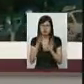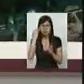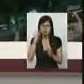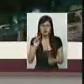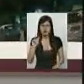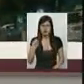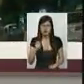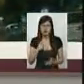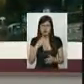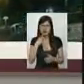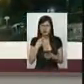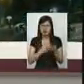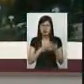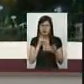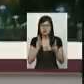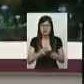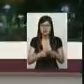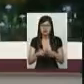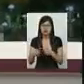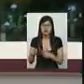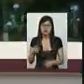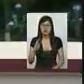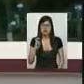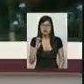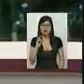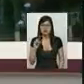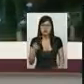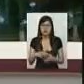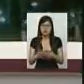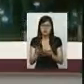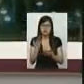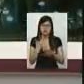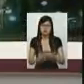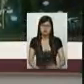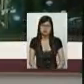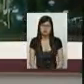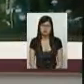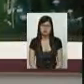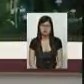se afirma que estos son candidatos reciclados del pasado.